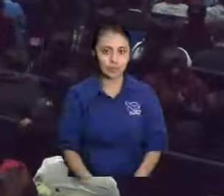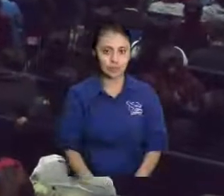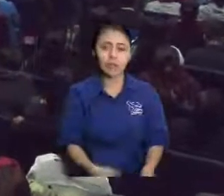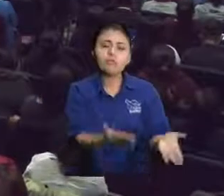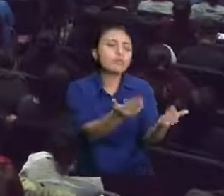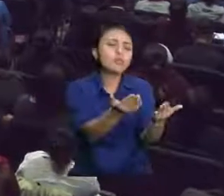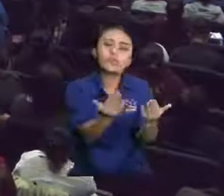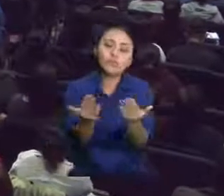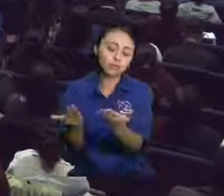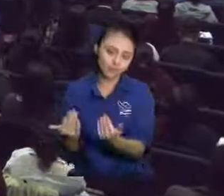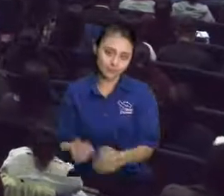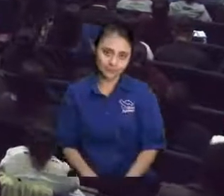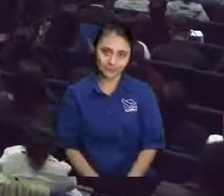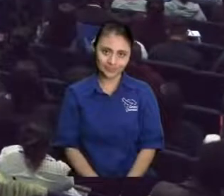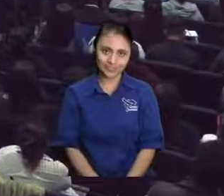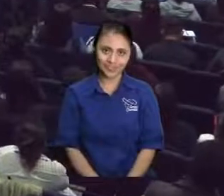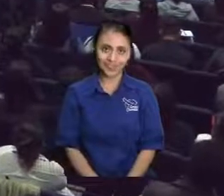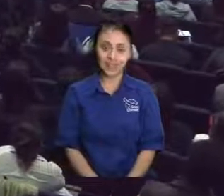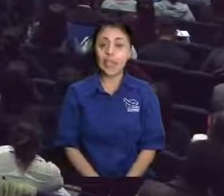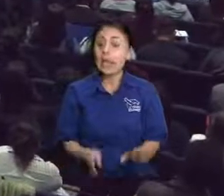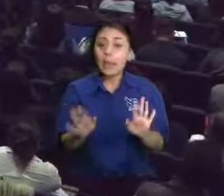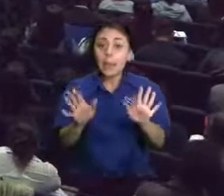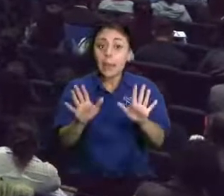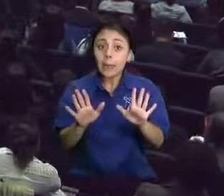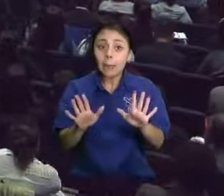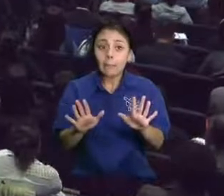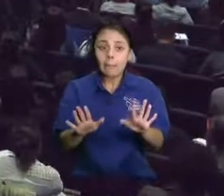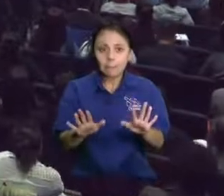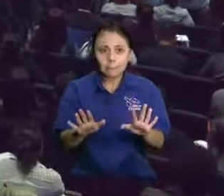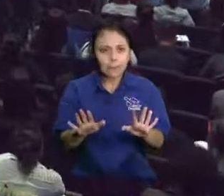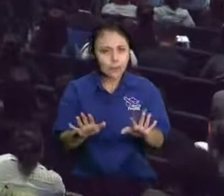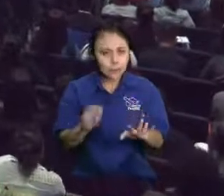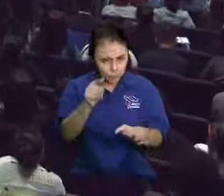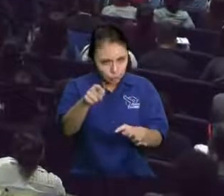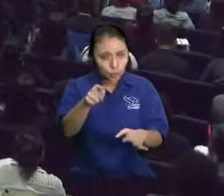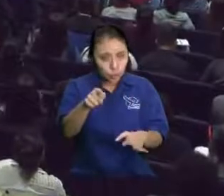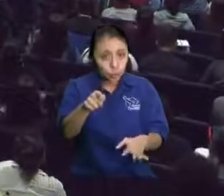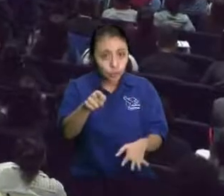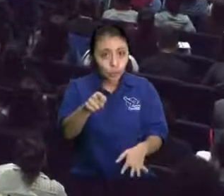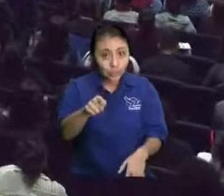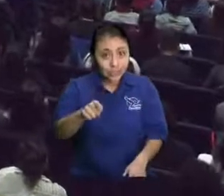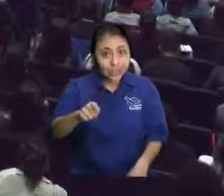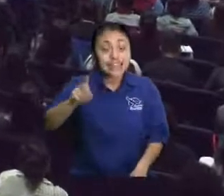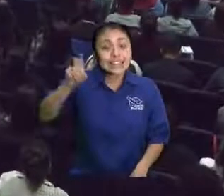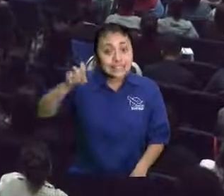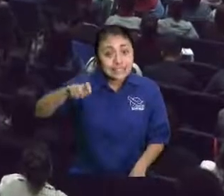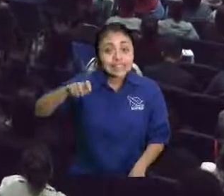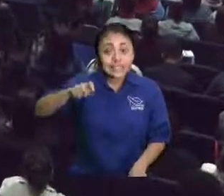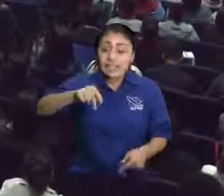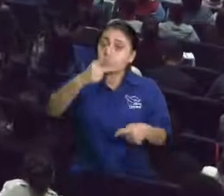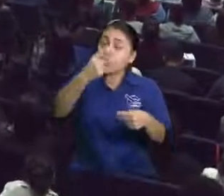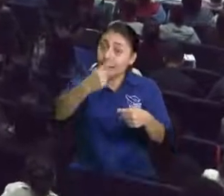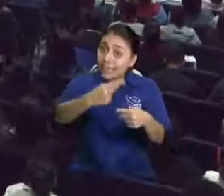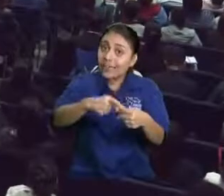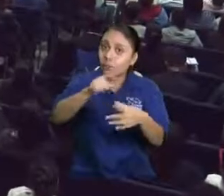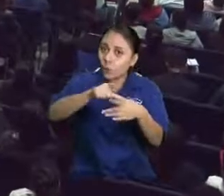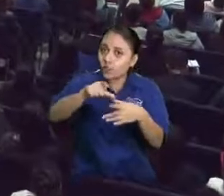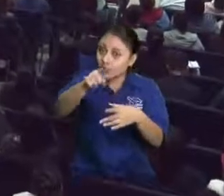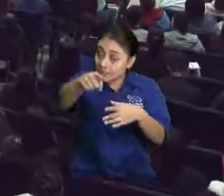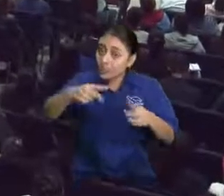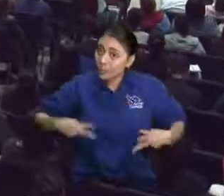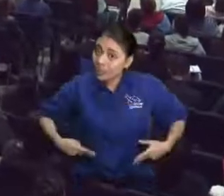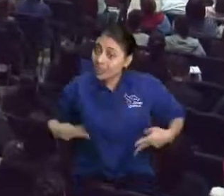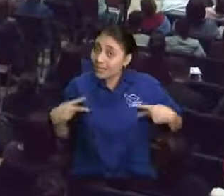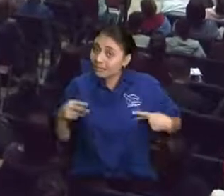leño. Venga, che, le va. Pero no será que le ha caído leño. Porque no ha corregido cosas de su vida.